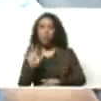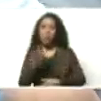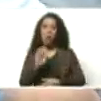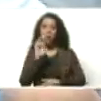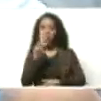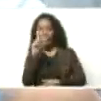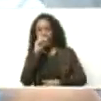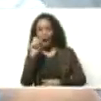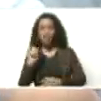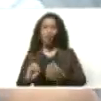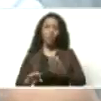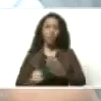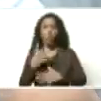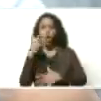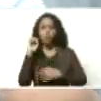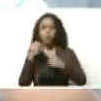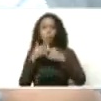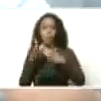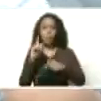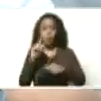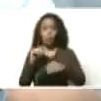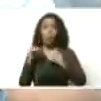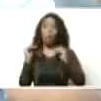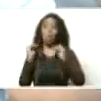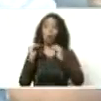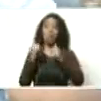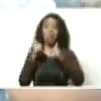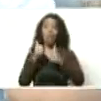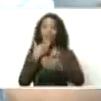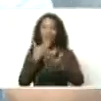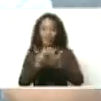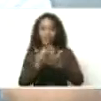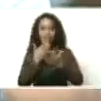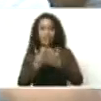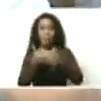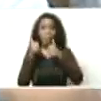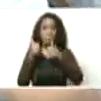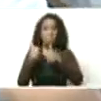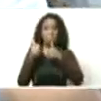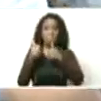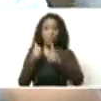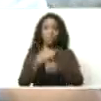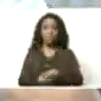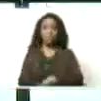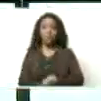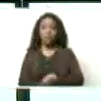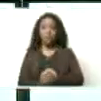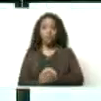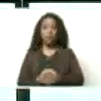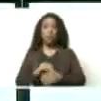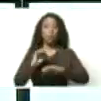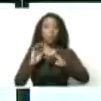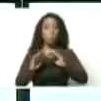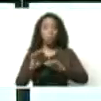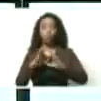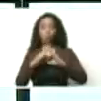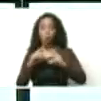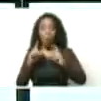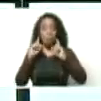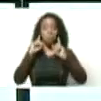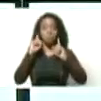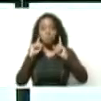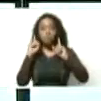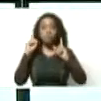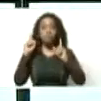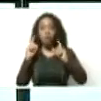años de fundada pero suenan parejo yo gracias suena muy bien gracias gracias a la percusión el